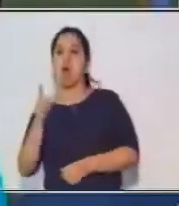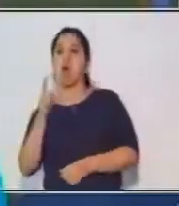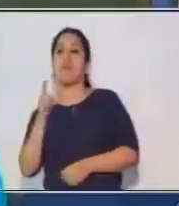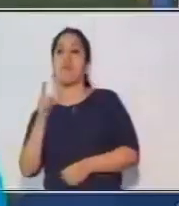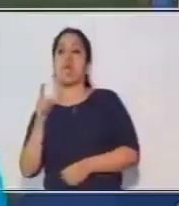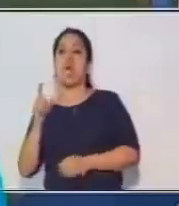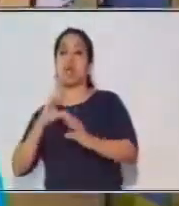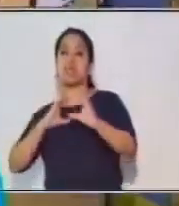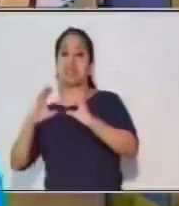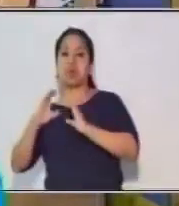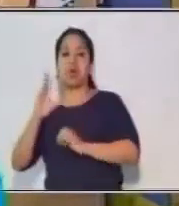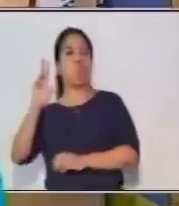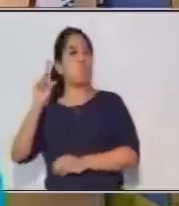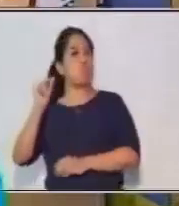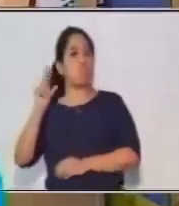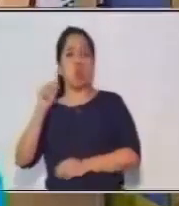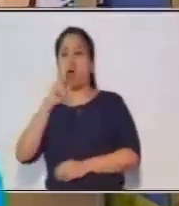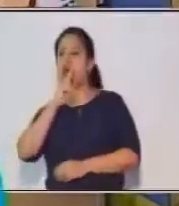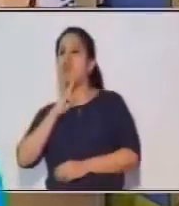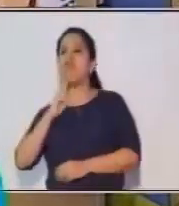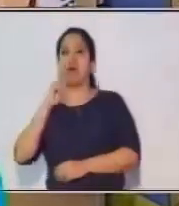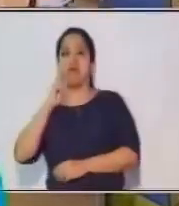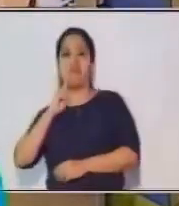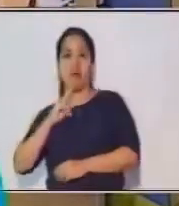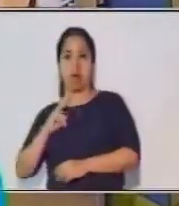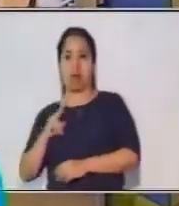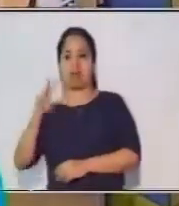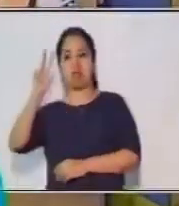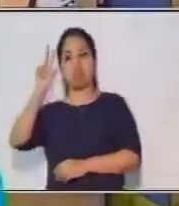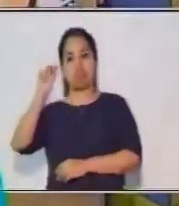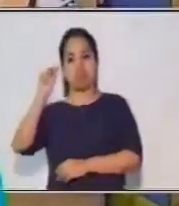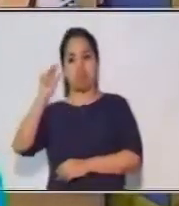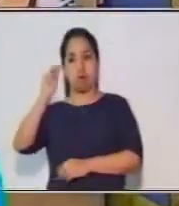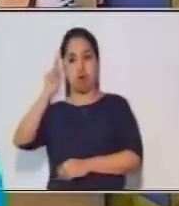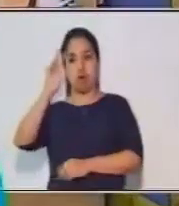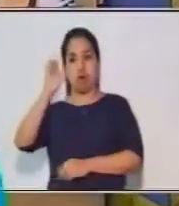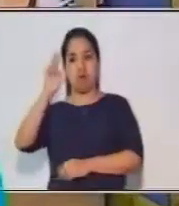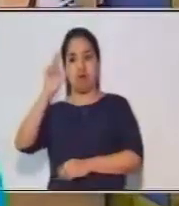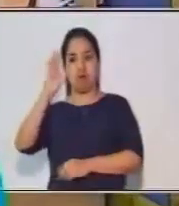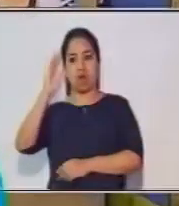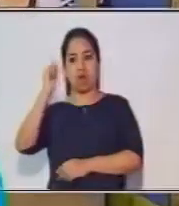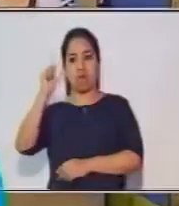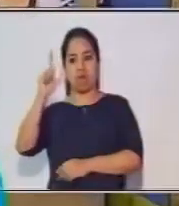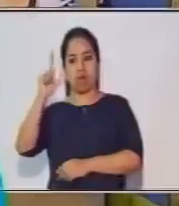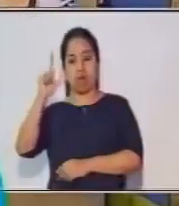no verbal. Y esta se divide en imágenes,